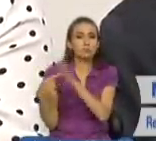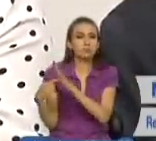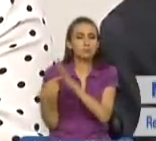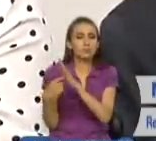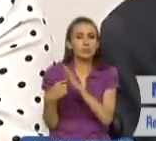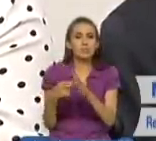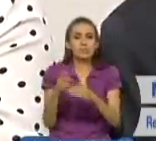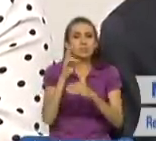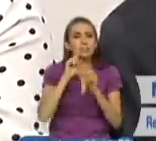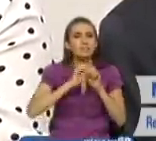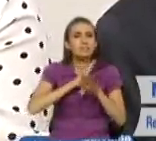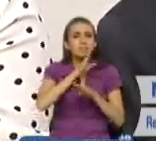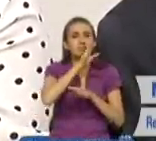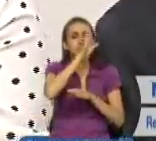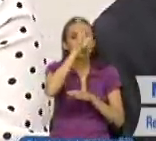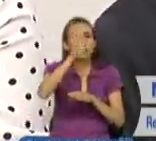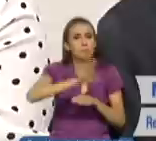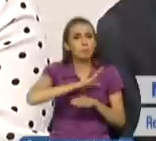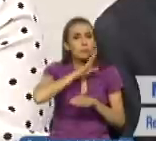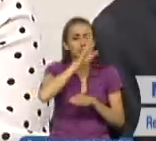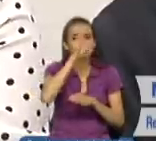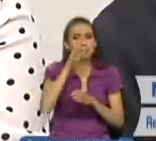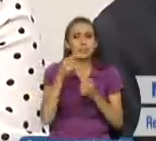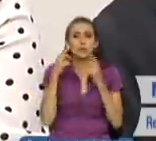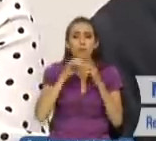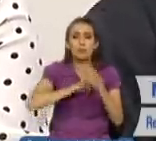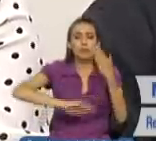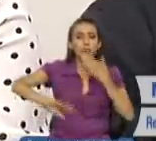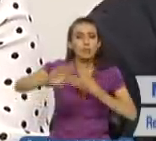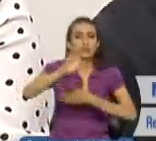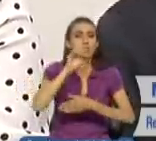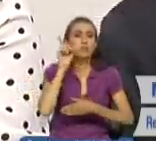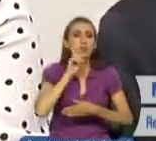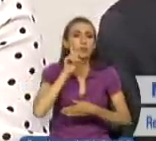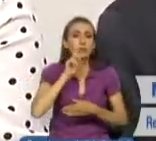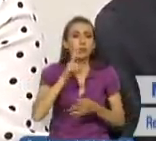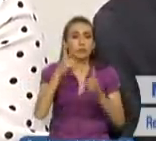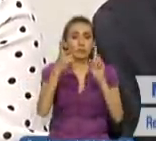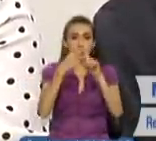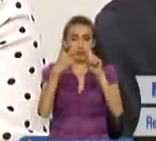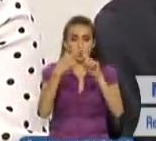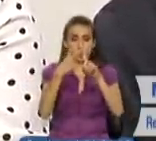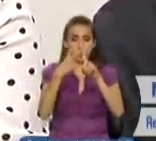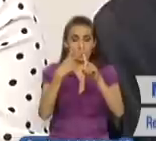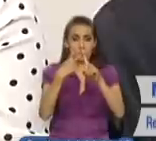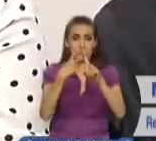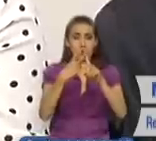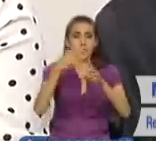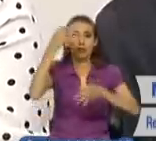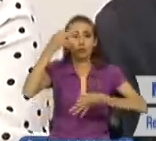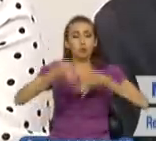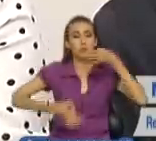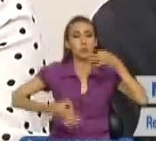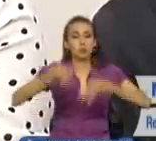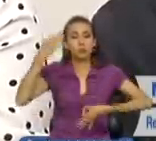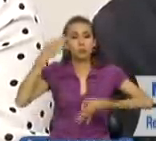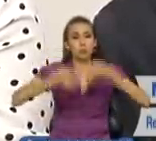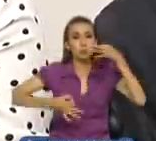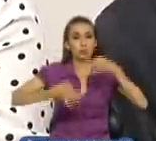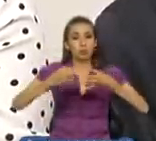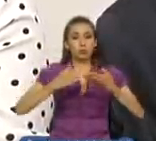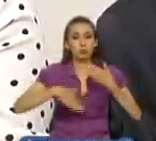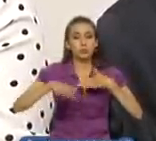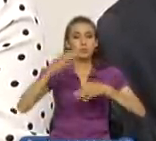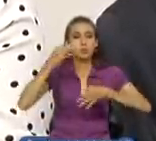que siempre está solapado impregnado en cada uno unas veces de nosotros y segundo que tenemos que haya